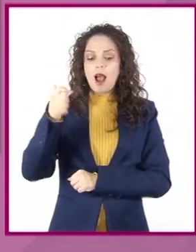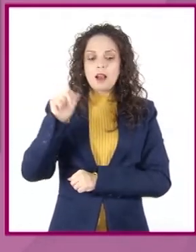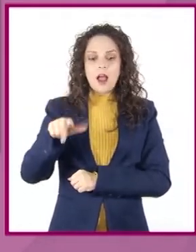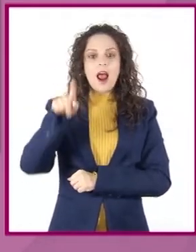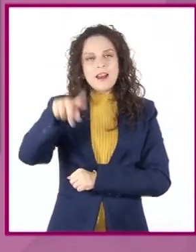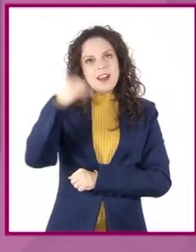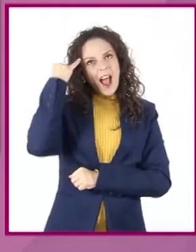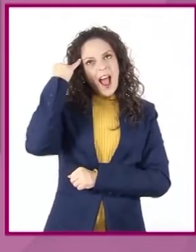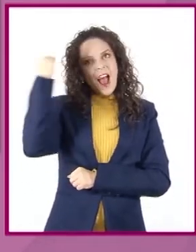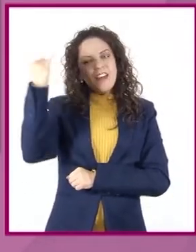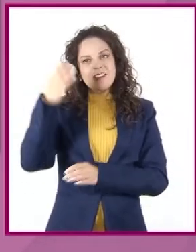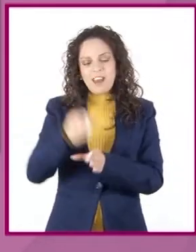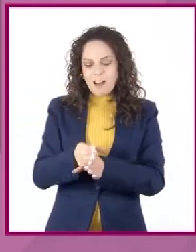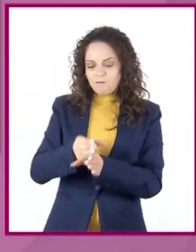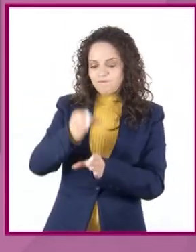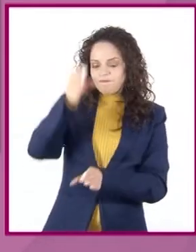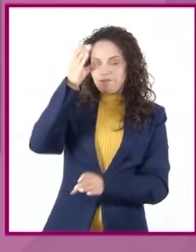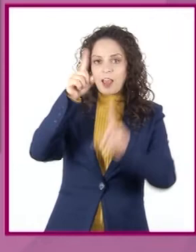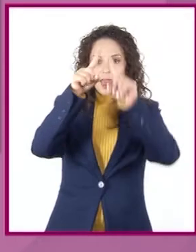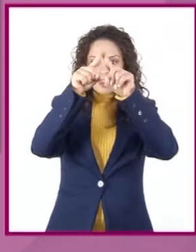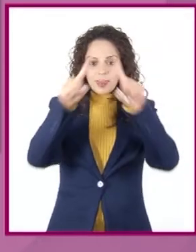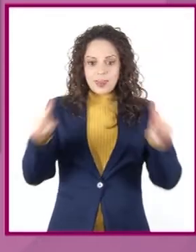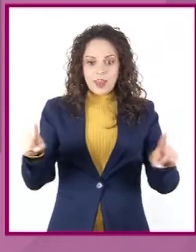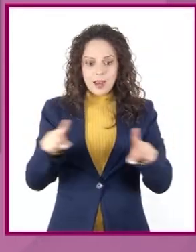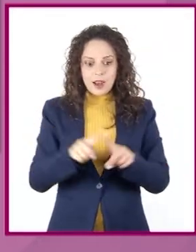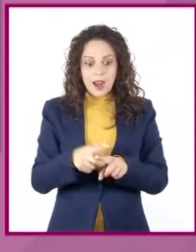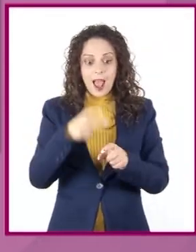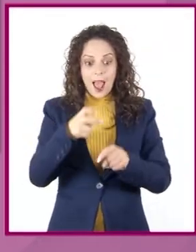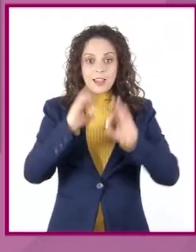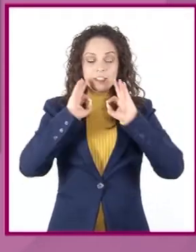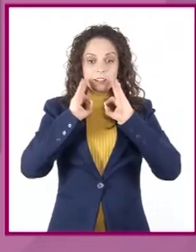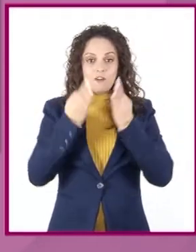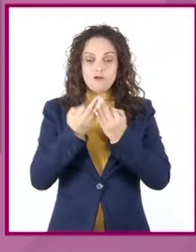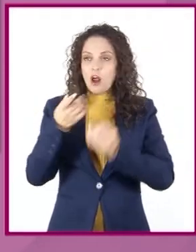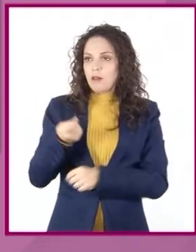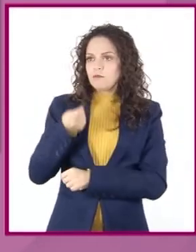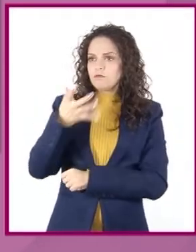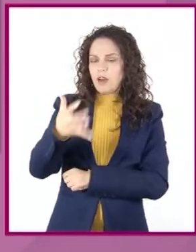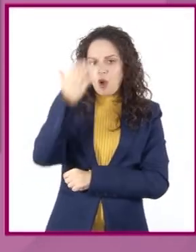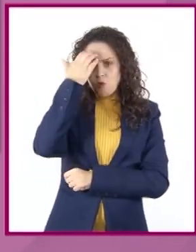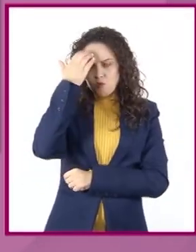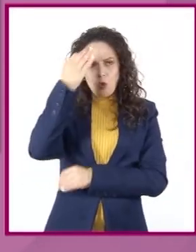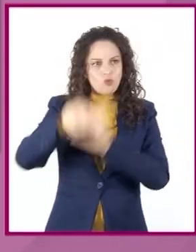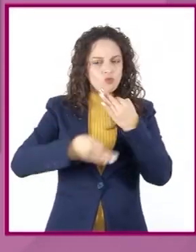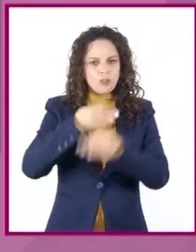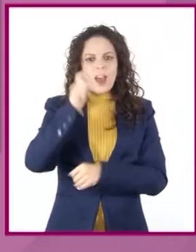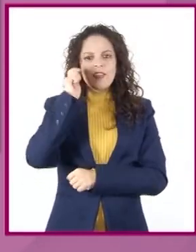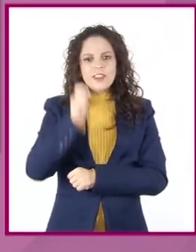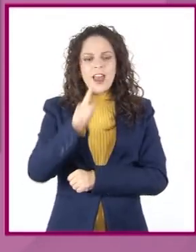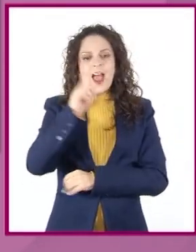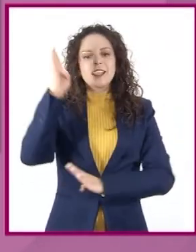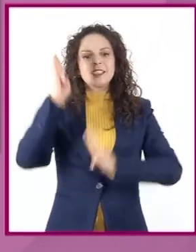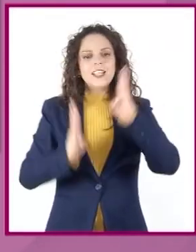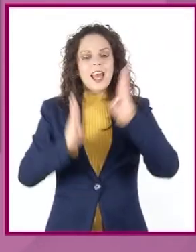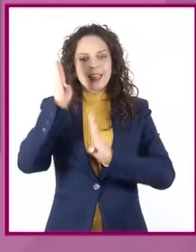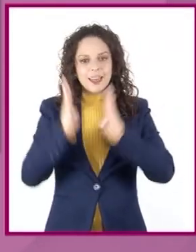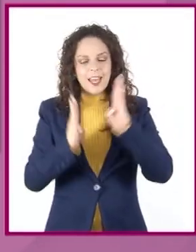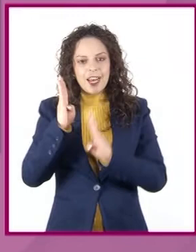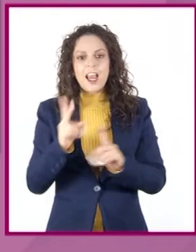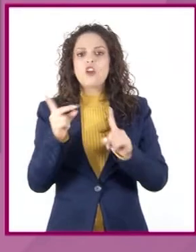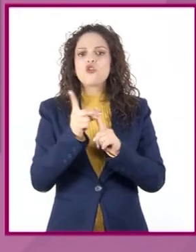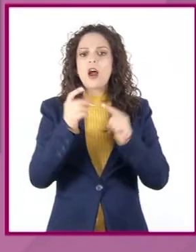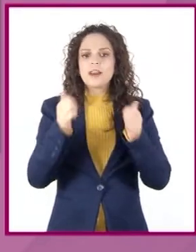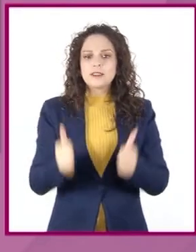triangulares para construir unas torres con esa forma, conocidas como las torres de satélite, y están ubicadas en el municipio